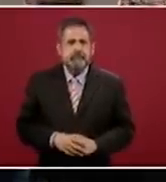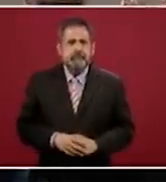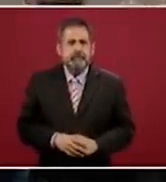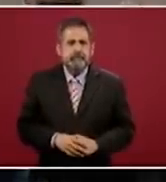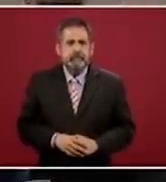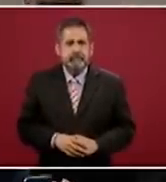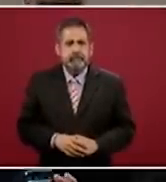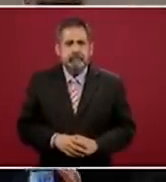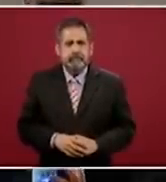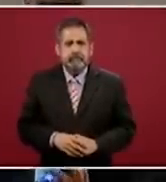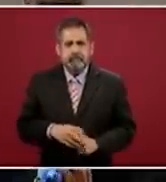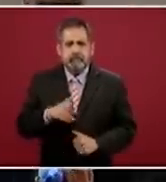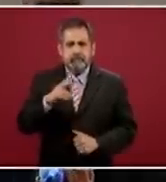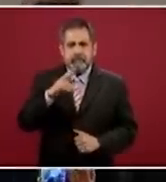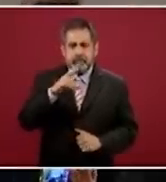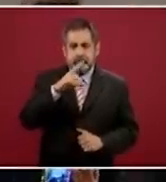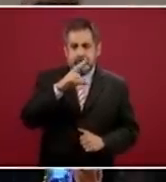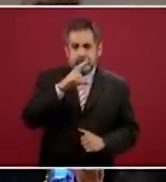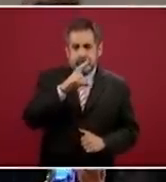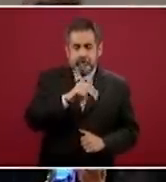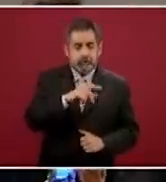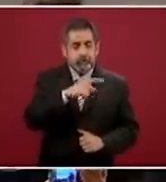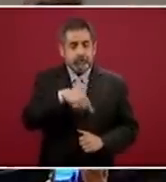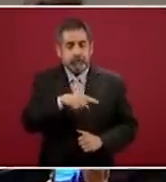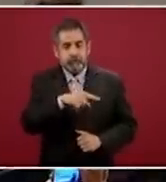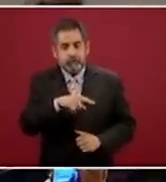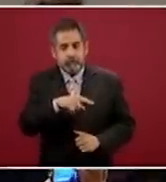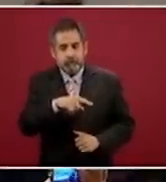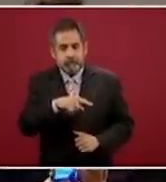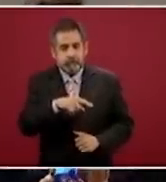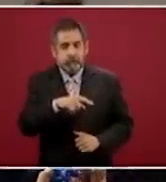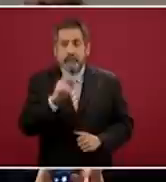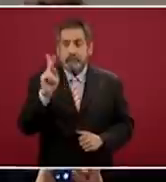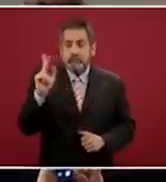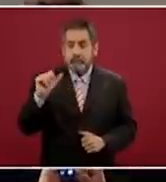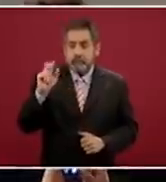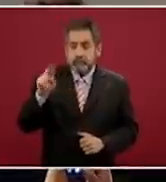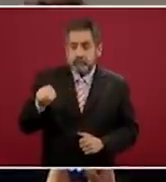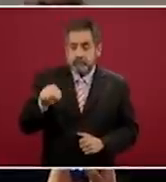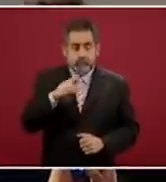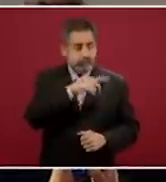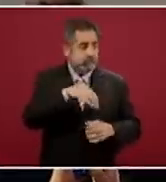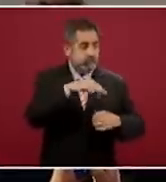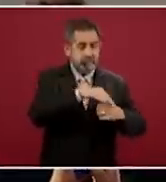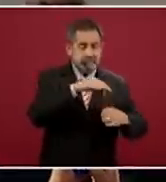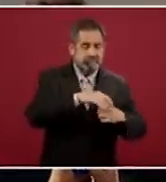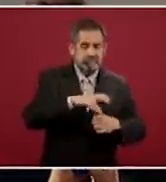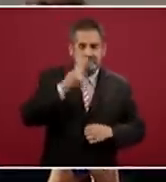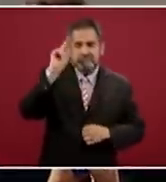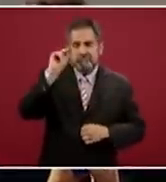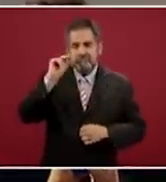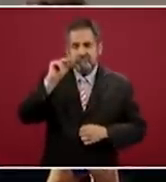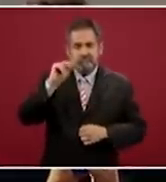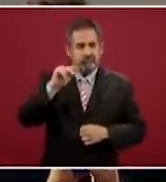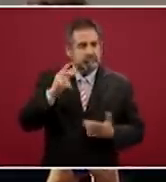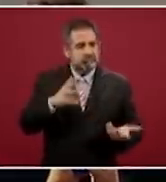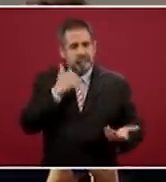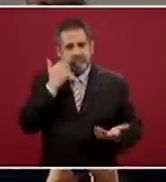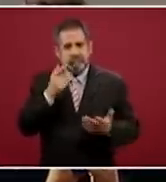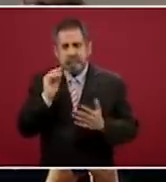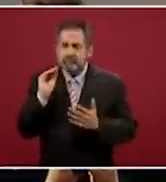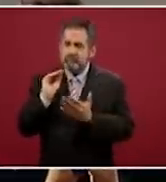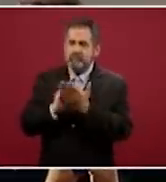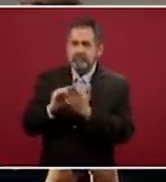No votaron los del PAN para que se elevara a rango constitucional